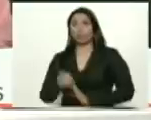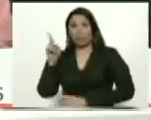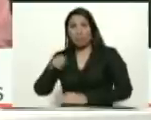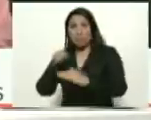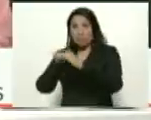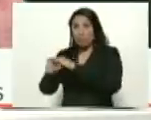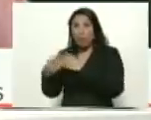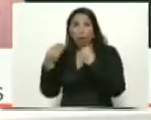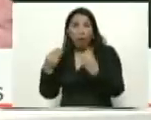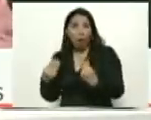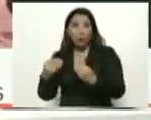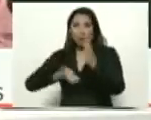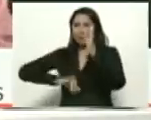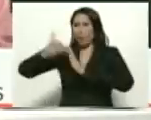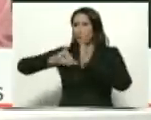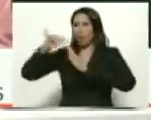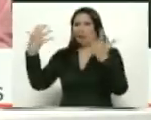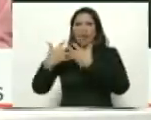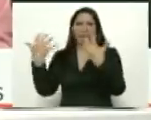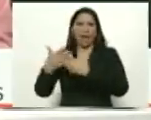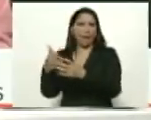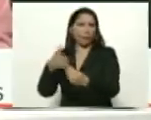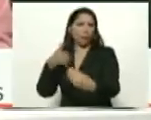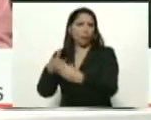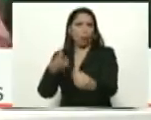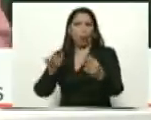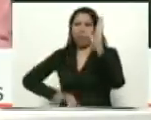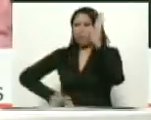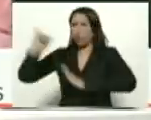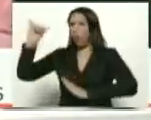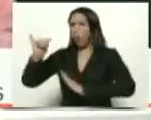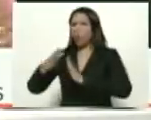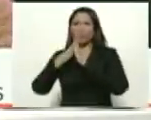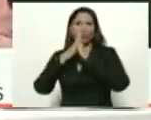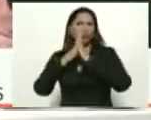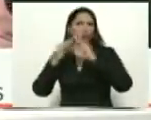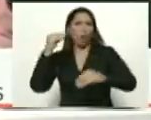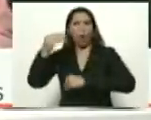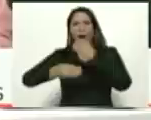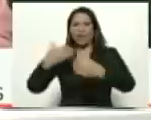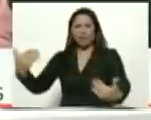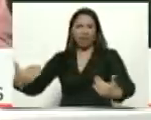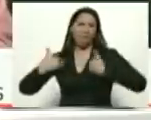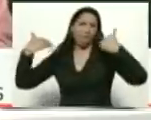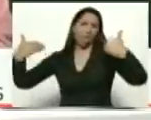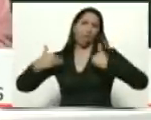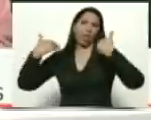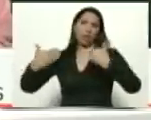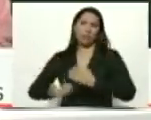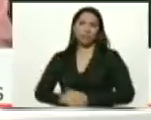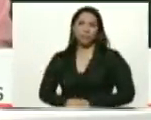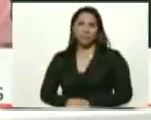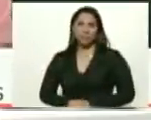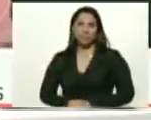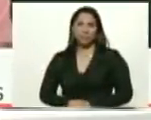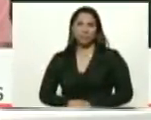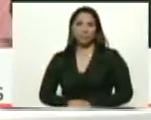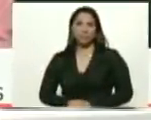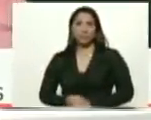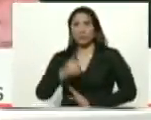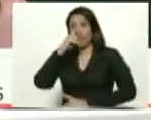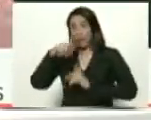especulación, guerra con el dólar. Todo nos lo han hecho. En el